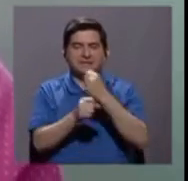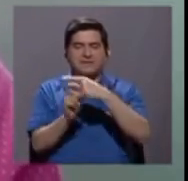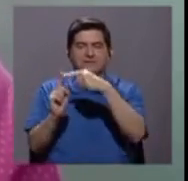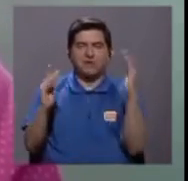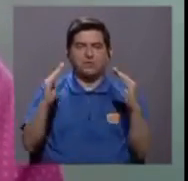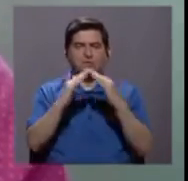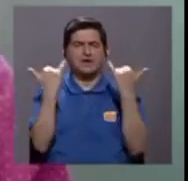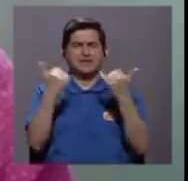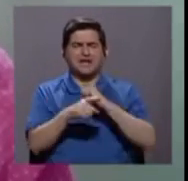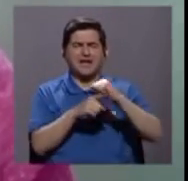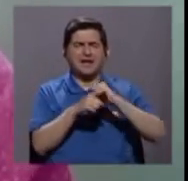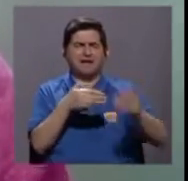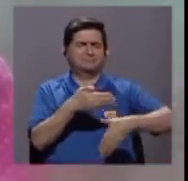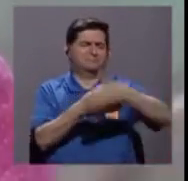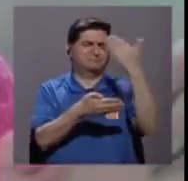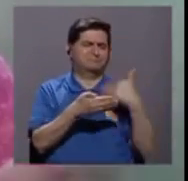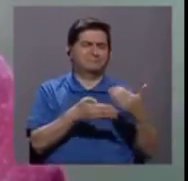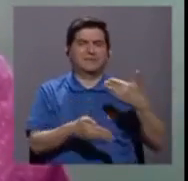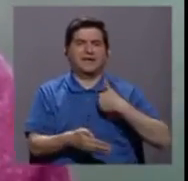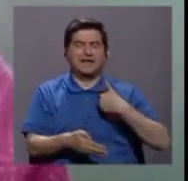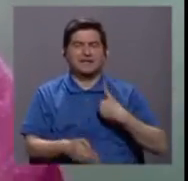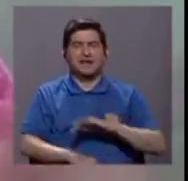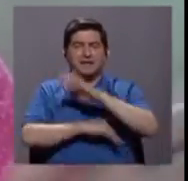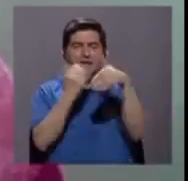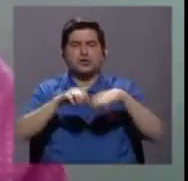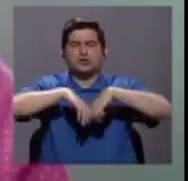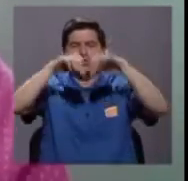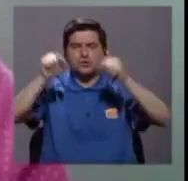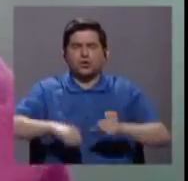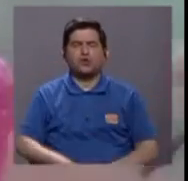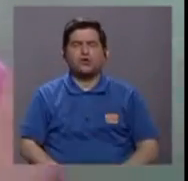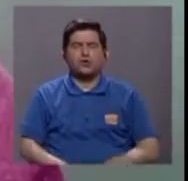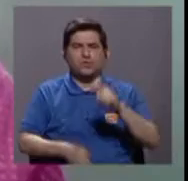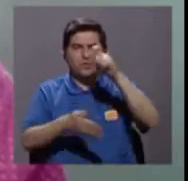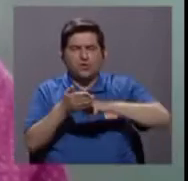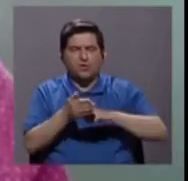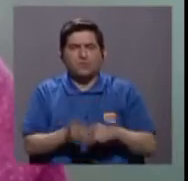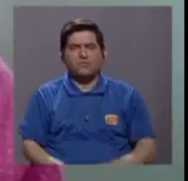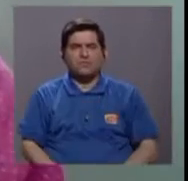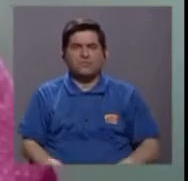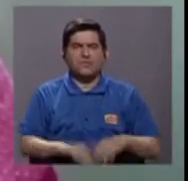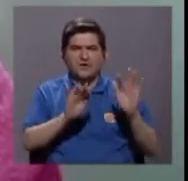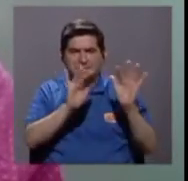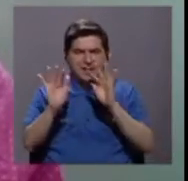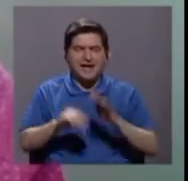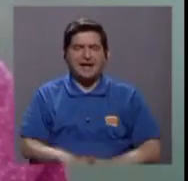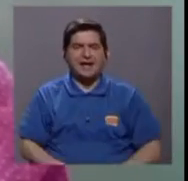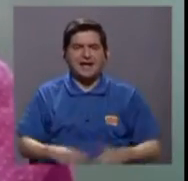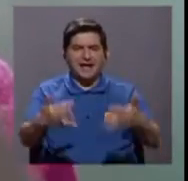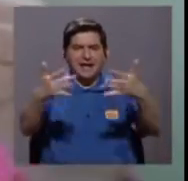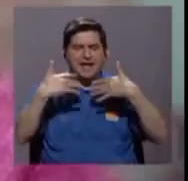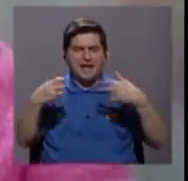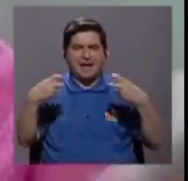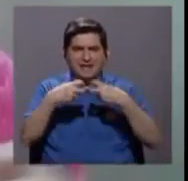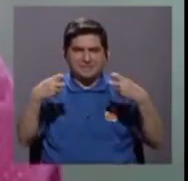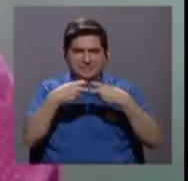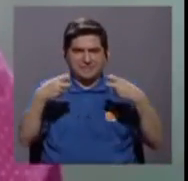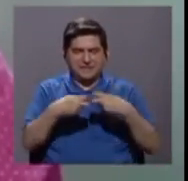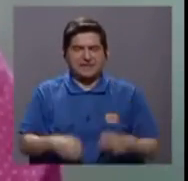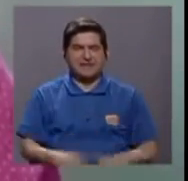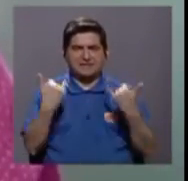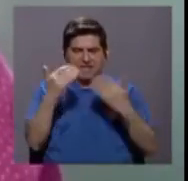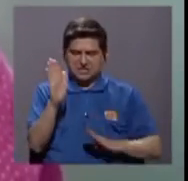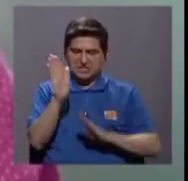practicando desde hace muchos años y tenemos todos los sistemas, la firma digital, el expediente electrónico, todo eso ya lo habíamos desarrollado. Entonces eso